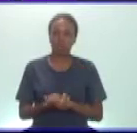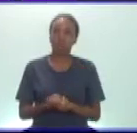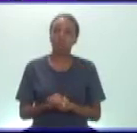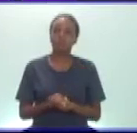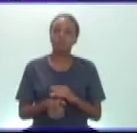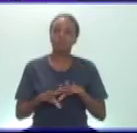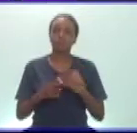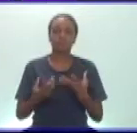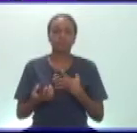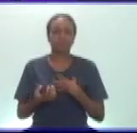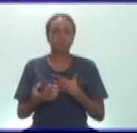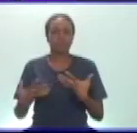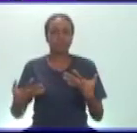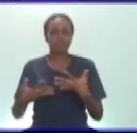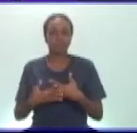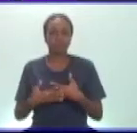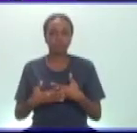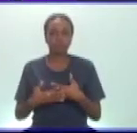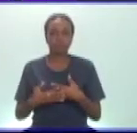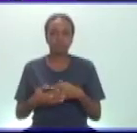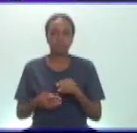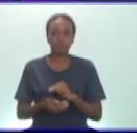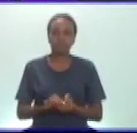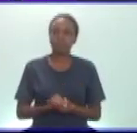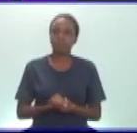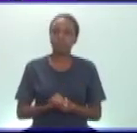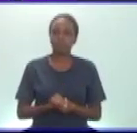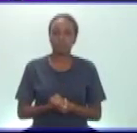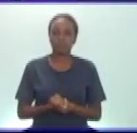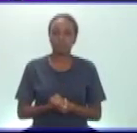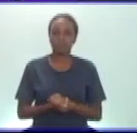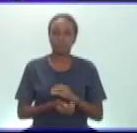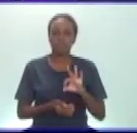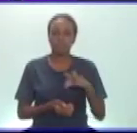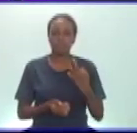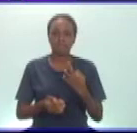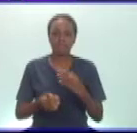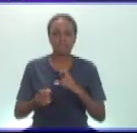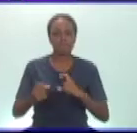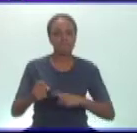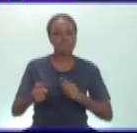contenido es exclusivamente de guerra